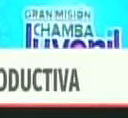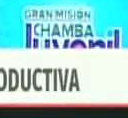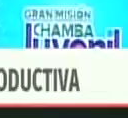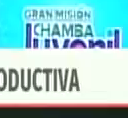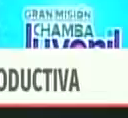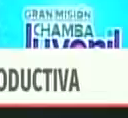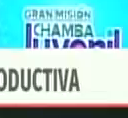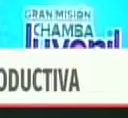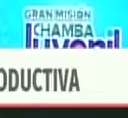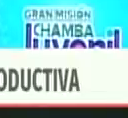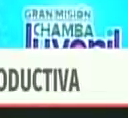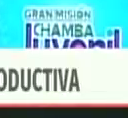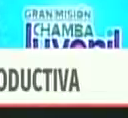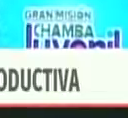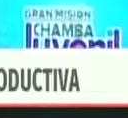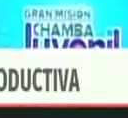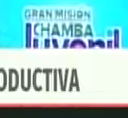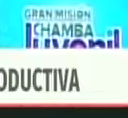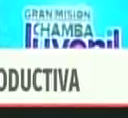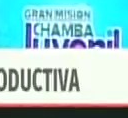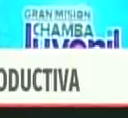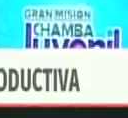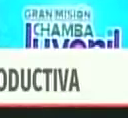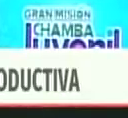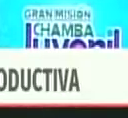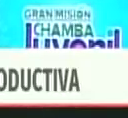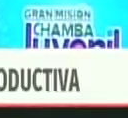Hoy en esta tarde maravillosa,